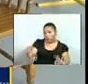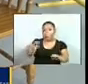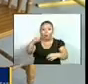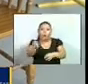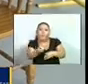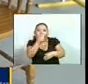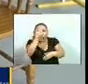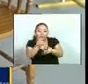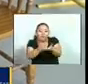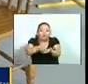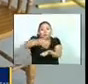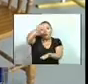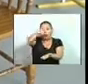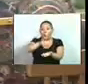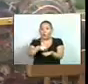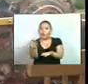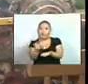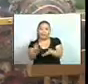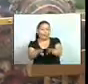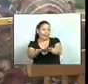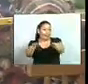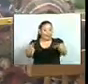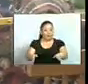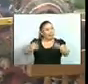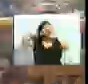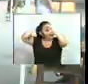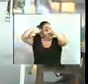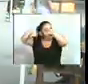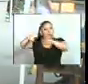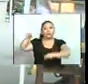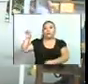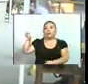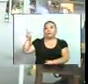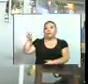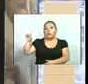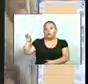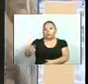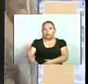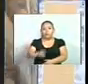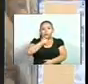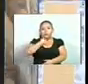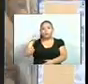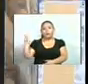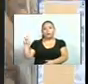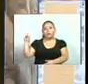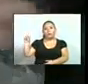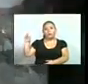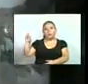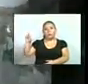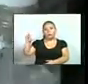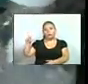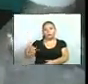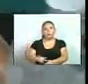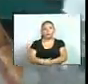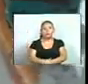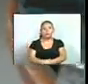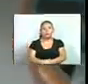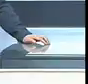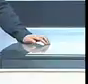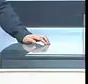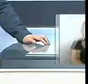objetos que no sean necesarios. Con imágenes de Ever Avalos, Carla Góchez, Noticiero Hechos.